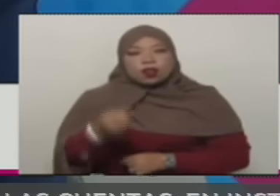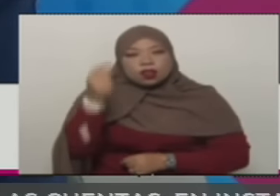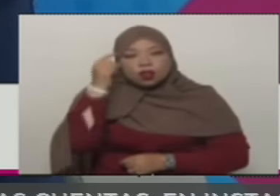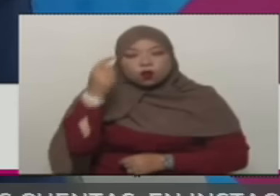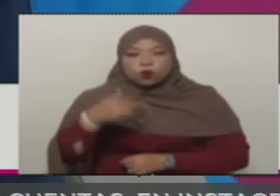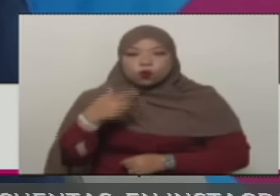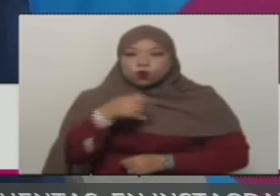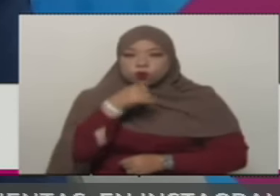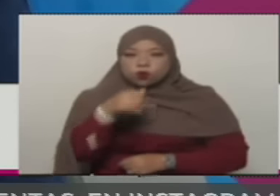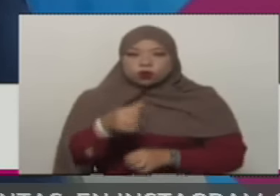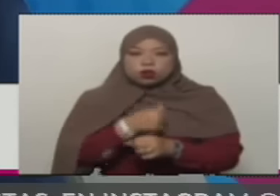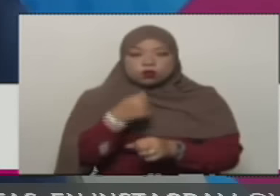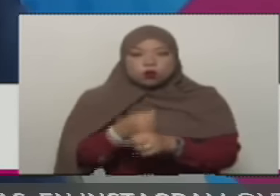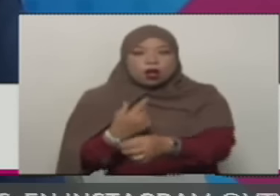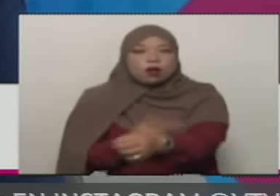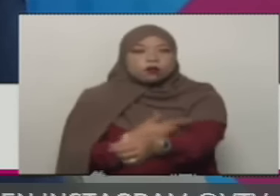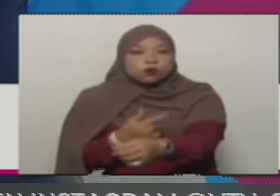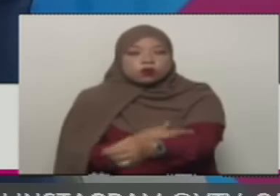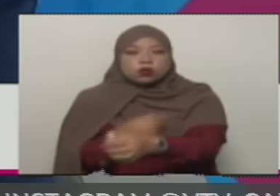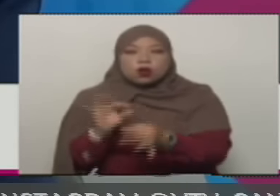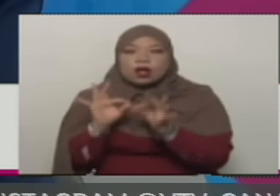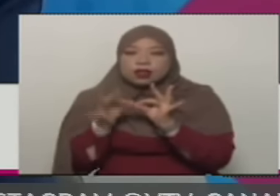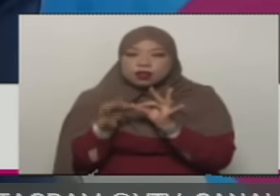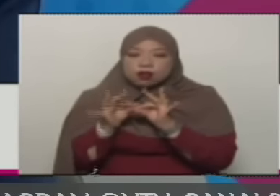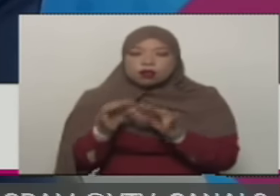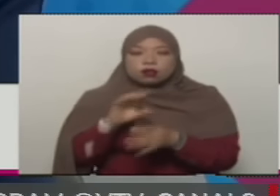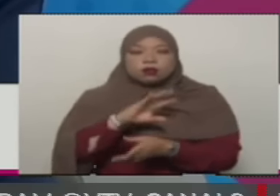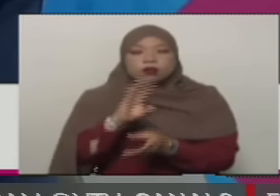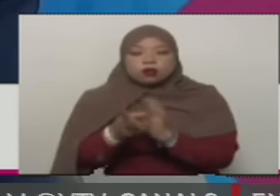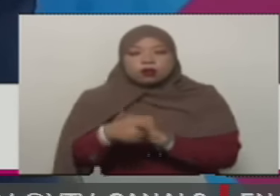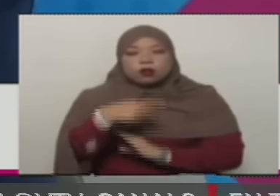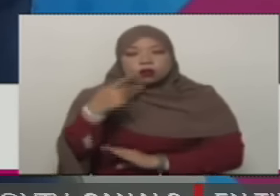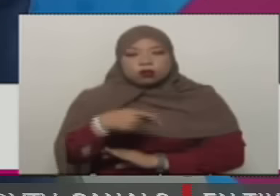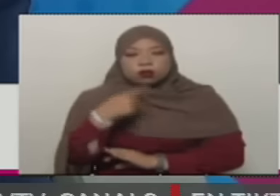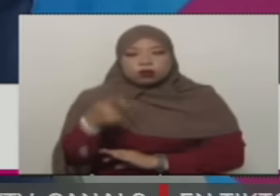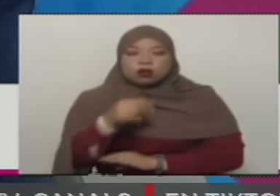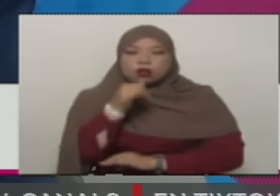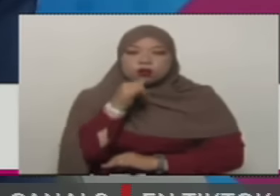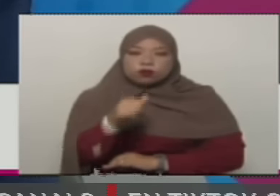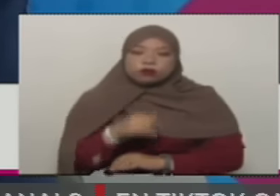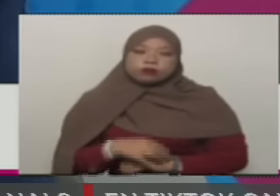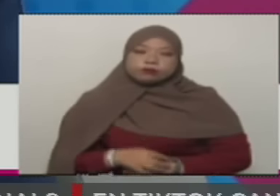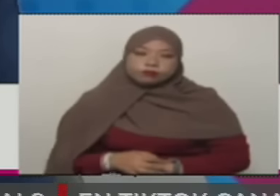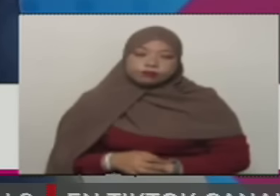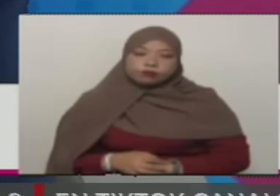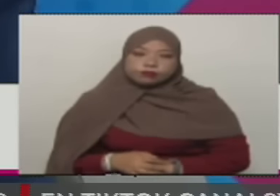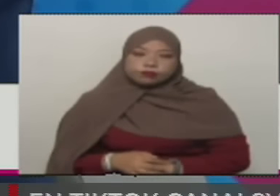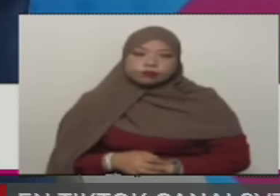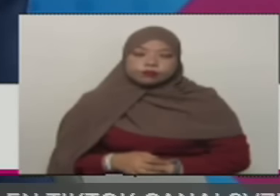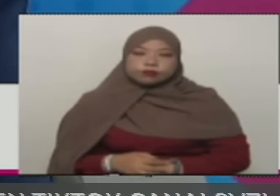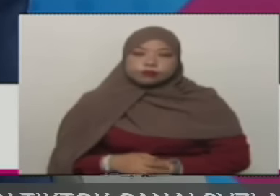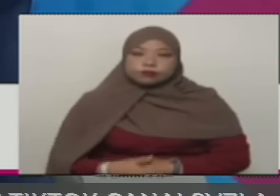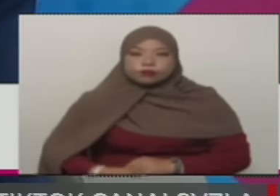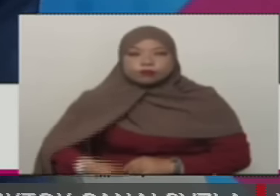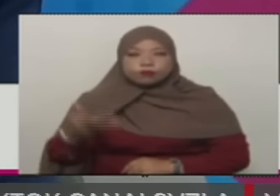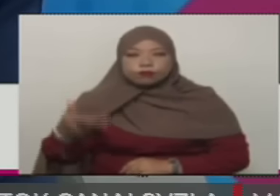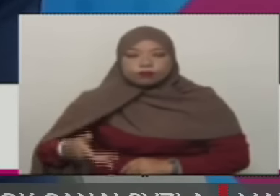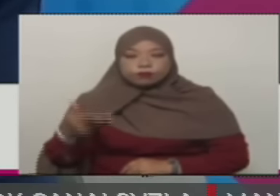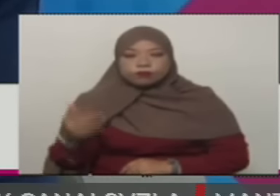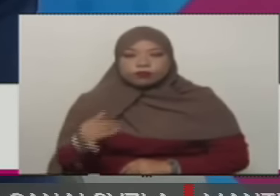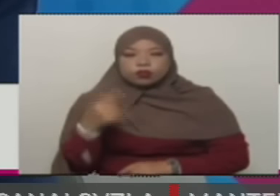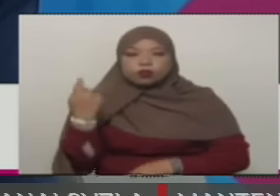su hermenéutica, a su interpretación geopolítica, hay una noticia muy, muy, muy importante desde el punto de vista